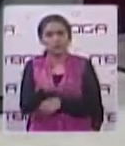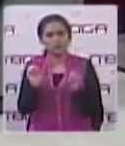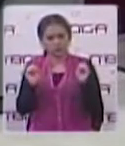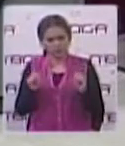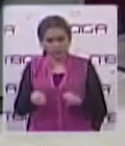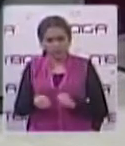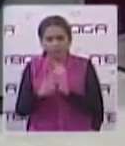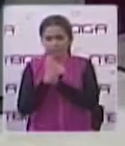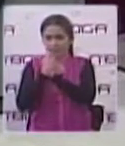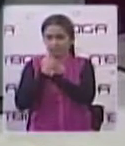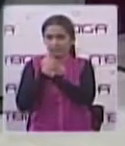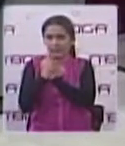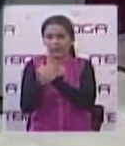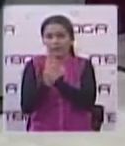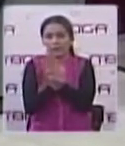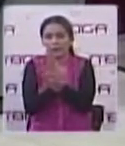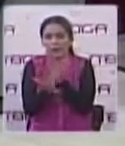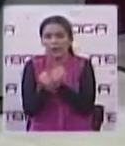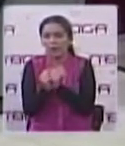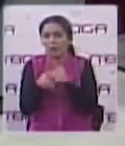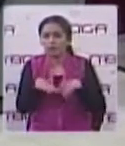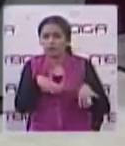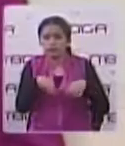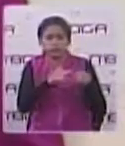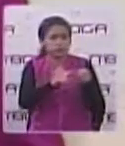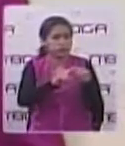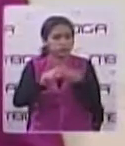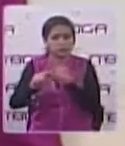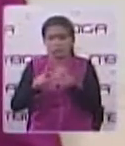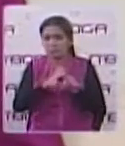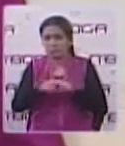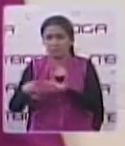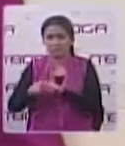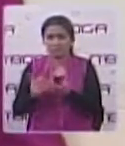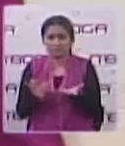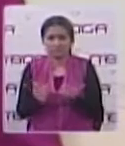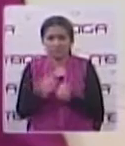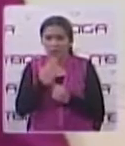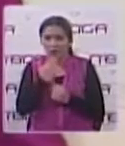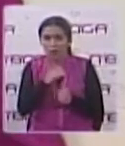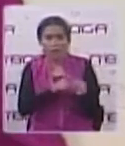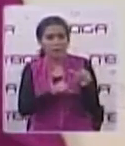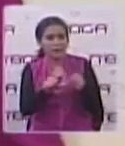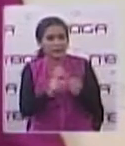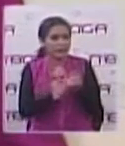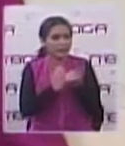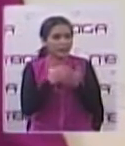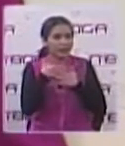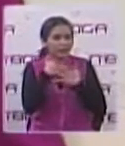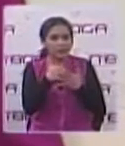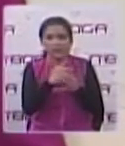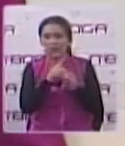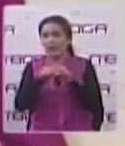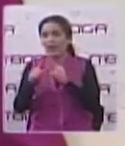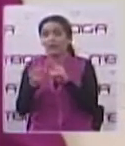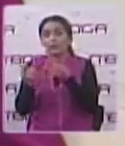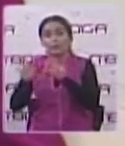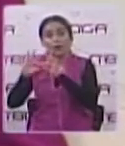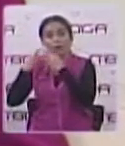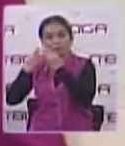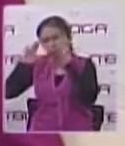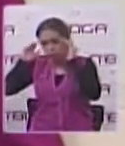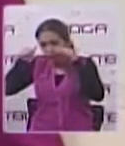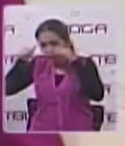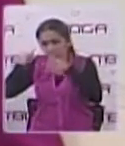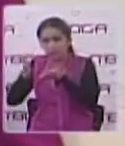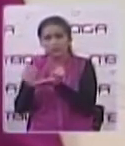ser multifuncionales. Tenemos que balancear entre administrar, colaborar, contribuir con nuestro hogar, dedicarnos también